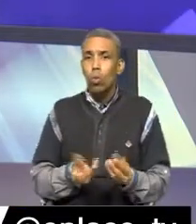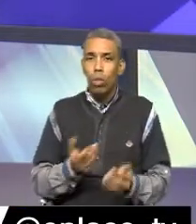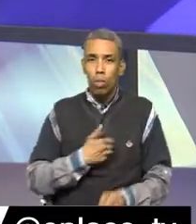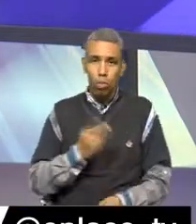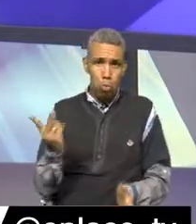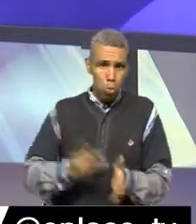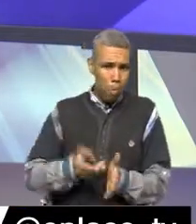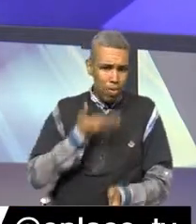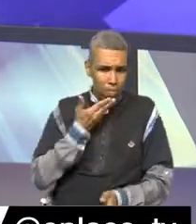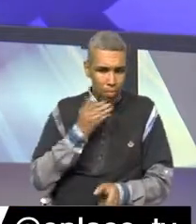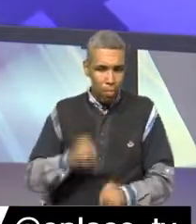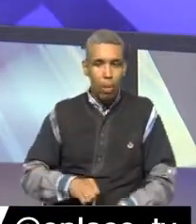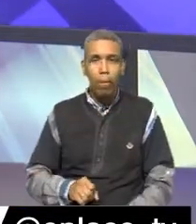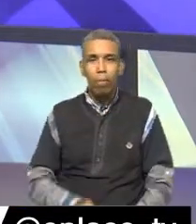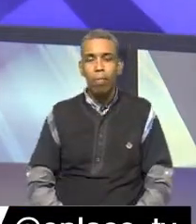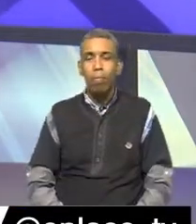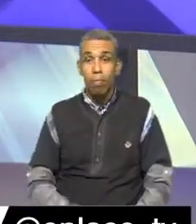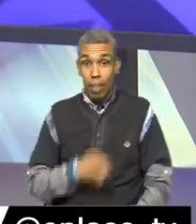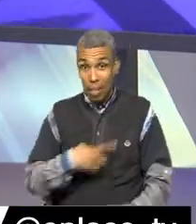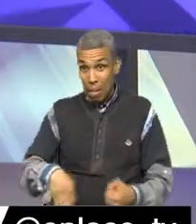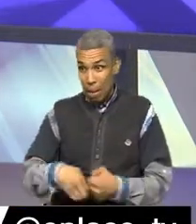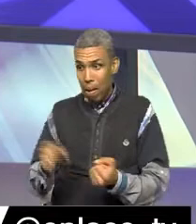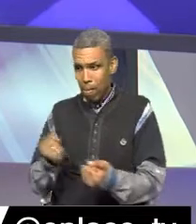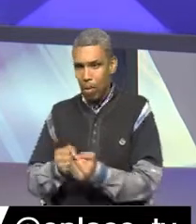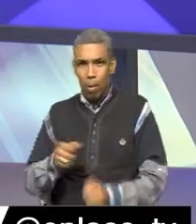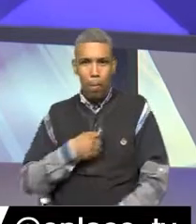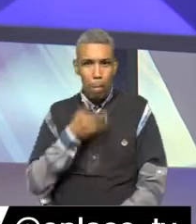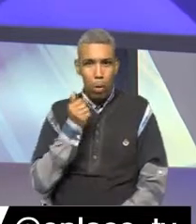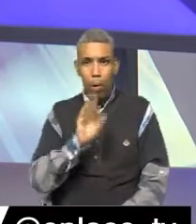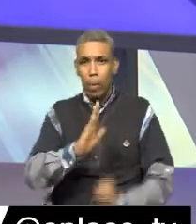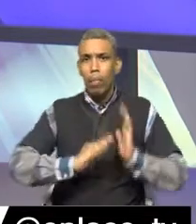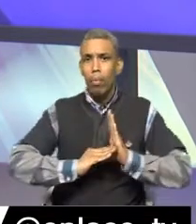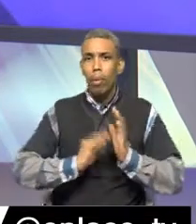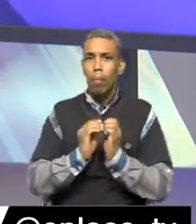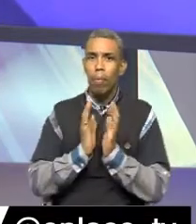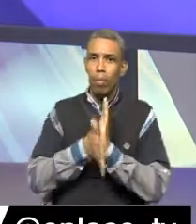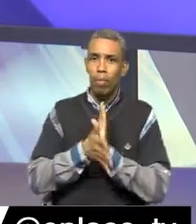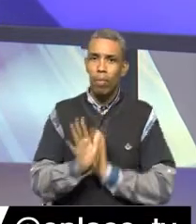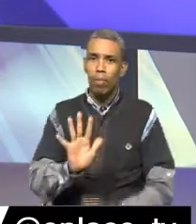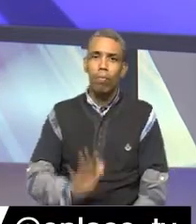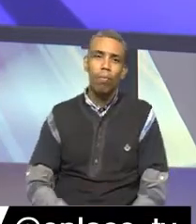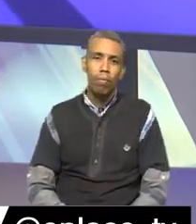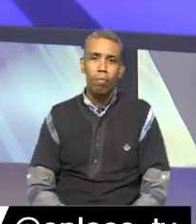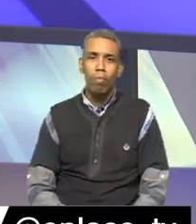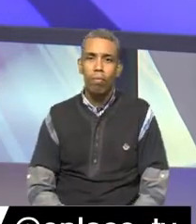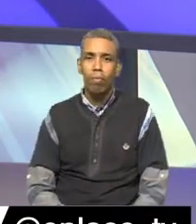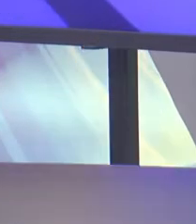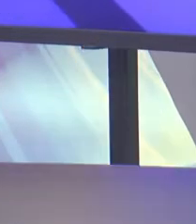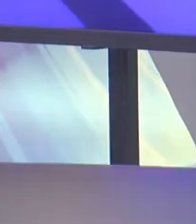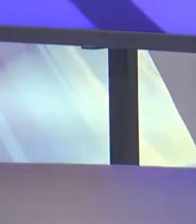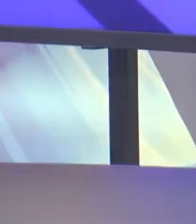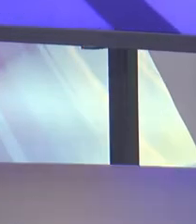Es tiempo de apoyar nuestra máquina amarilla. Después de la pausa tenemos más información para ustedes. Ya nos vemos.